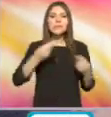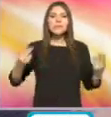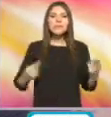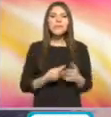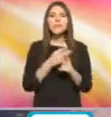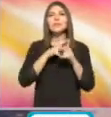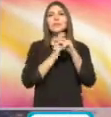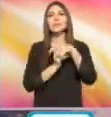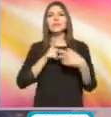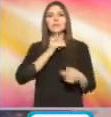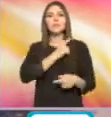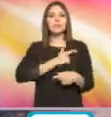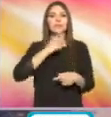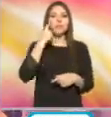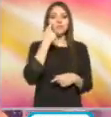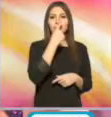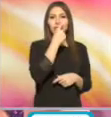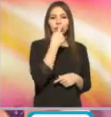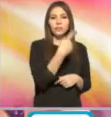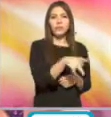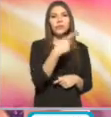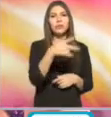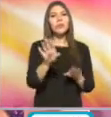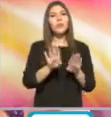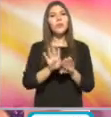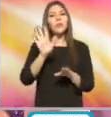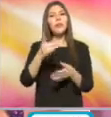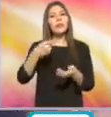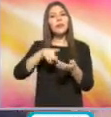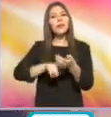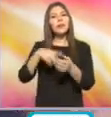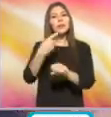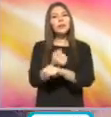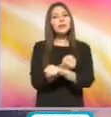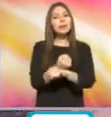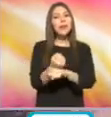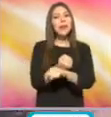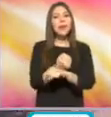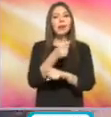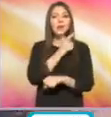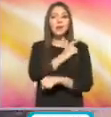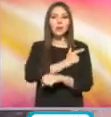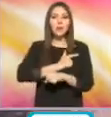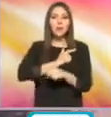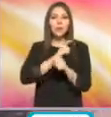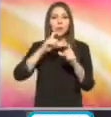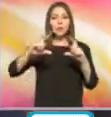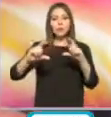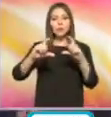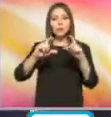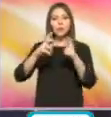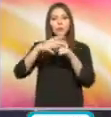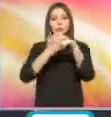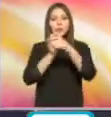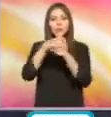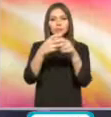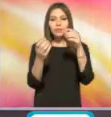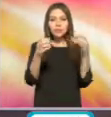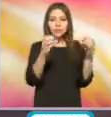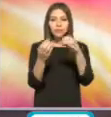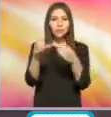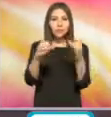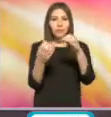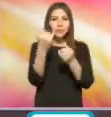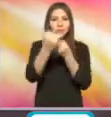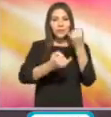y bueno, pues es algo que ya tenemos en las venas, ¿no? Sí. Que ya desde pequeños estamos ahí jugando con los muñequitos, luchadores, máscaras, con